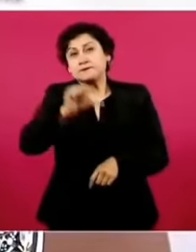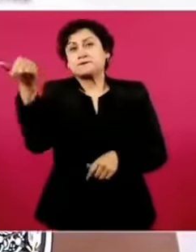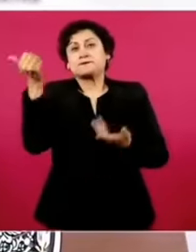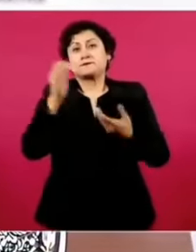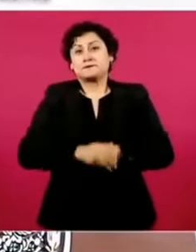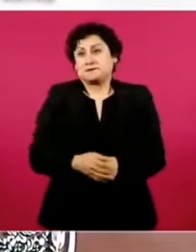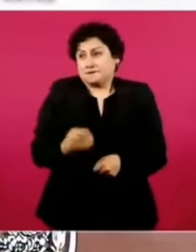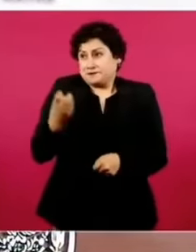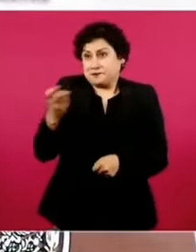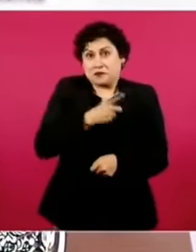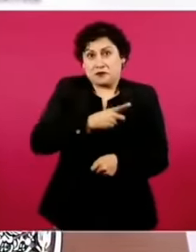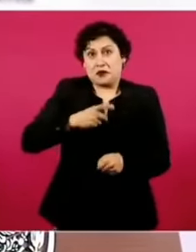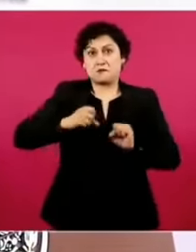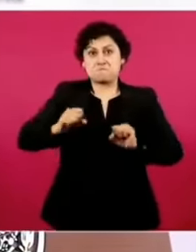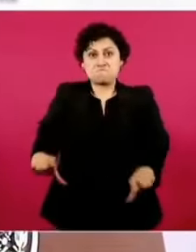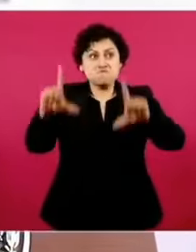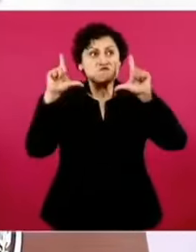cuadro.